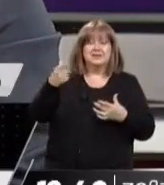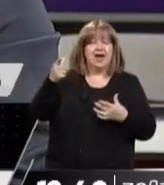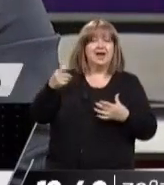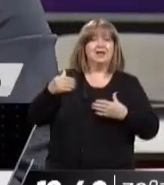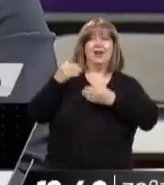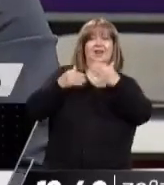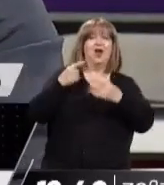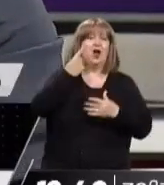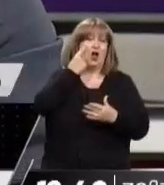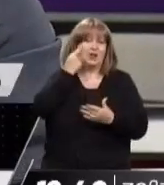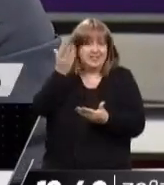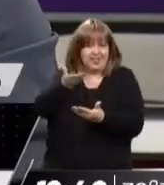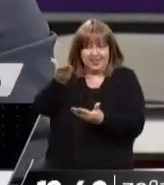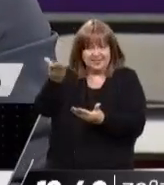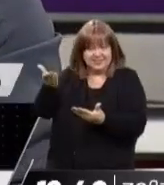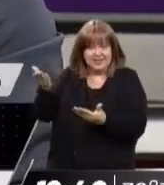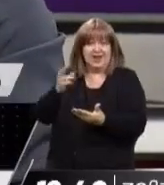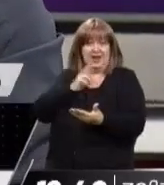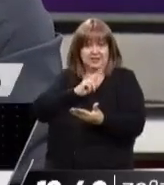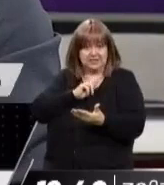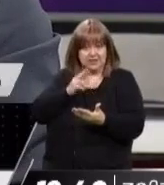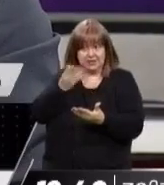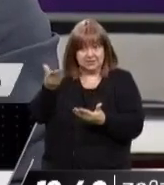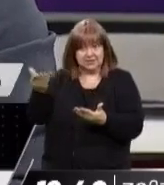también de algún tipo, a ver,